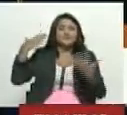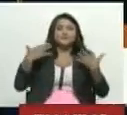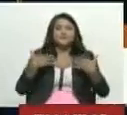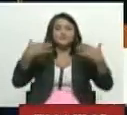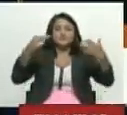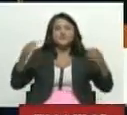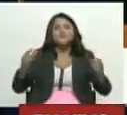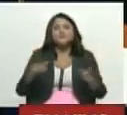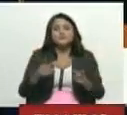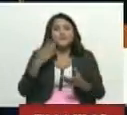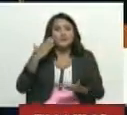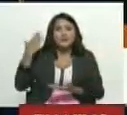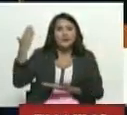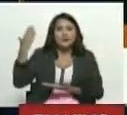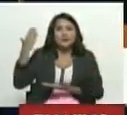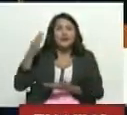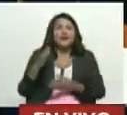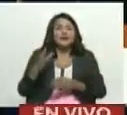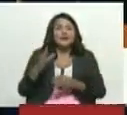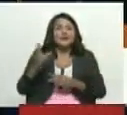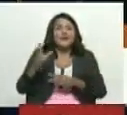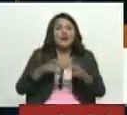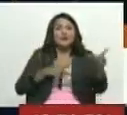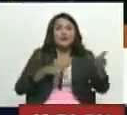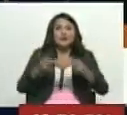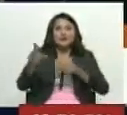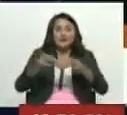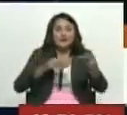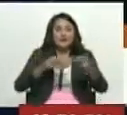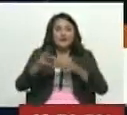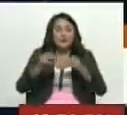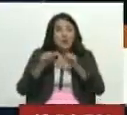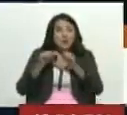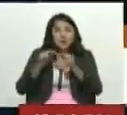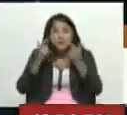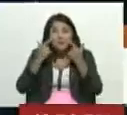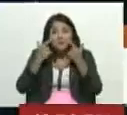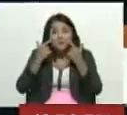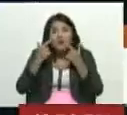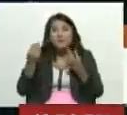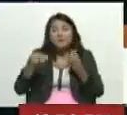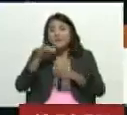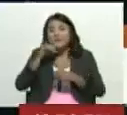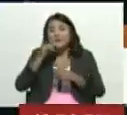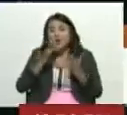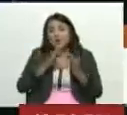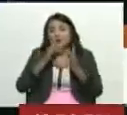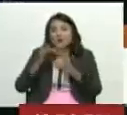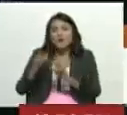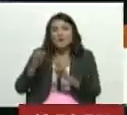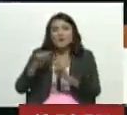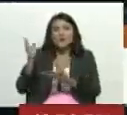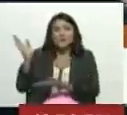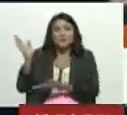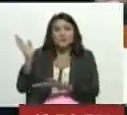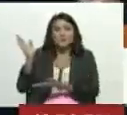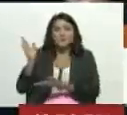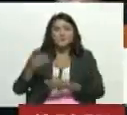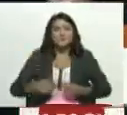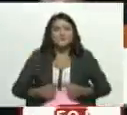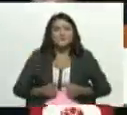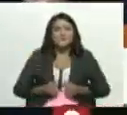José Félix Rivas en el teatro Teresa Carreño nosotros vamos a estar atentos pero por ahora vamos a retornar el contacto a los estudios de